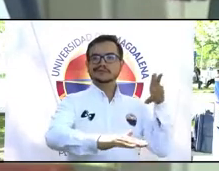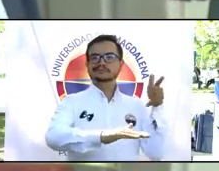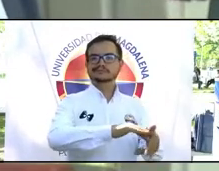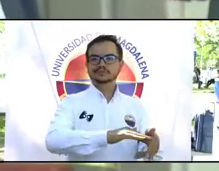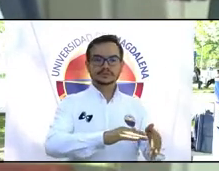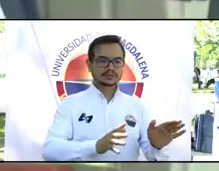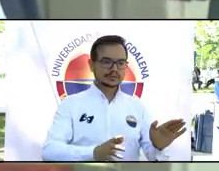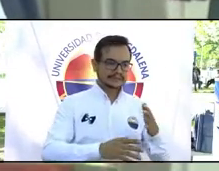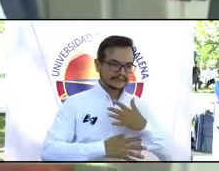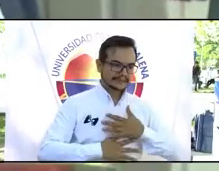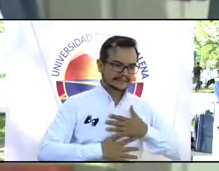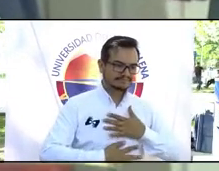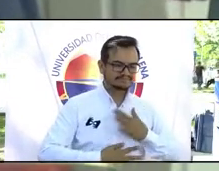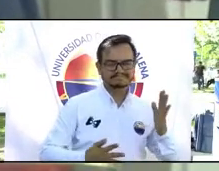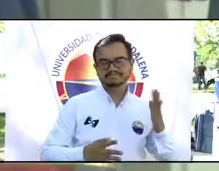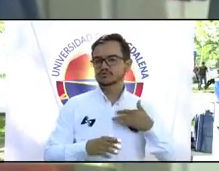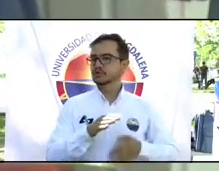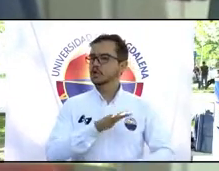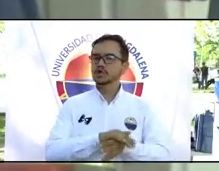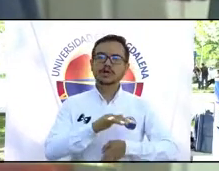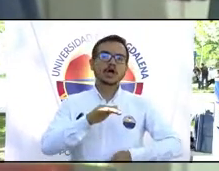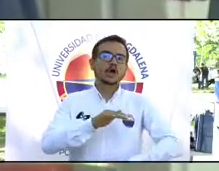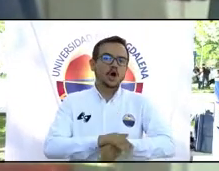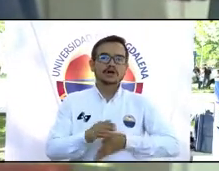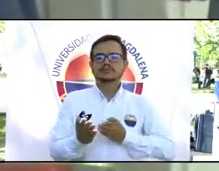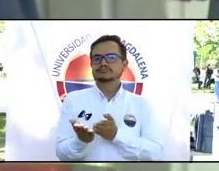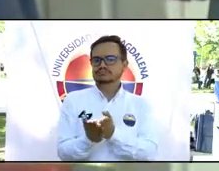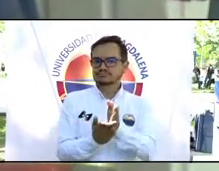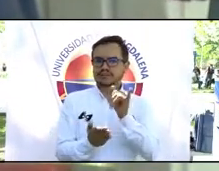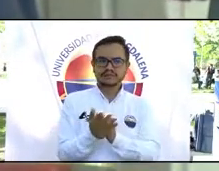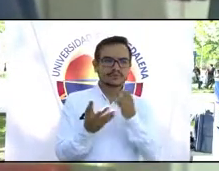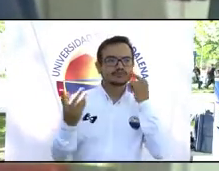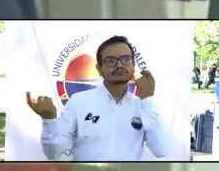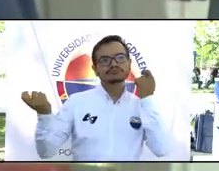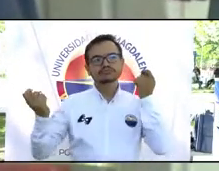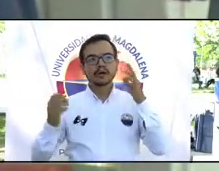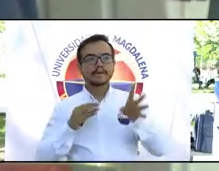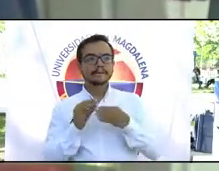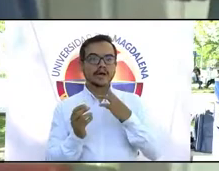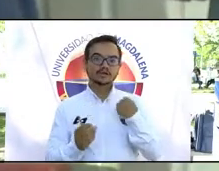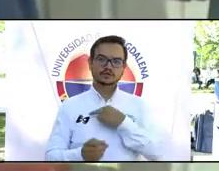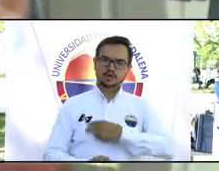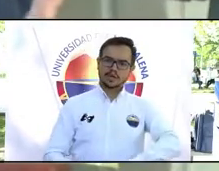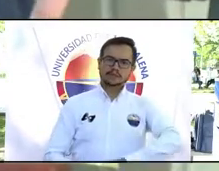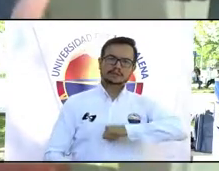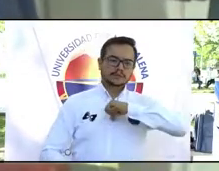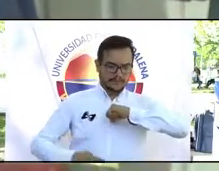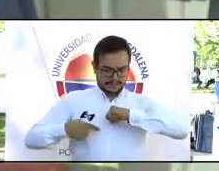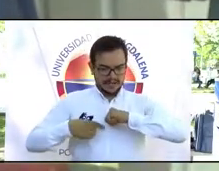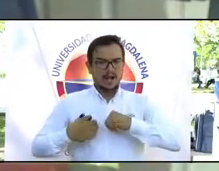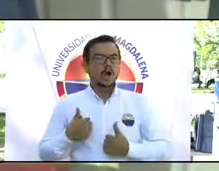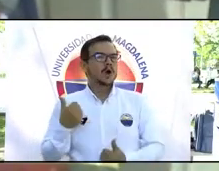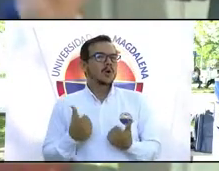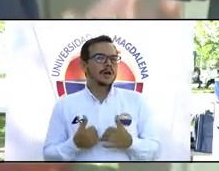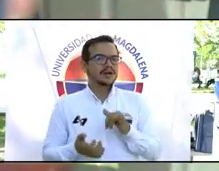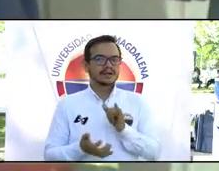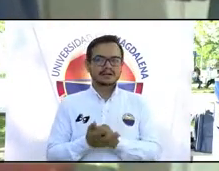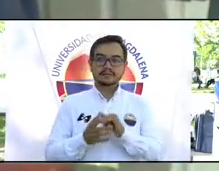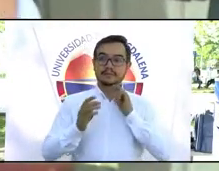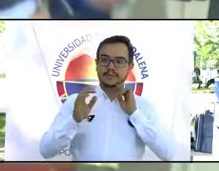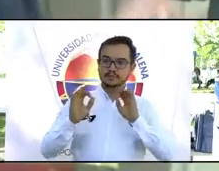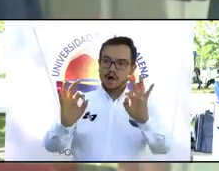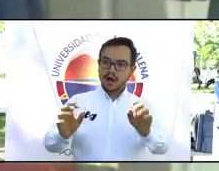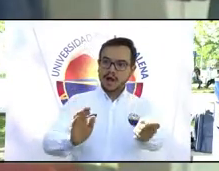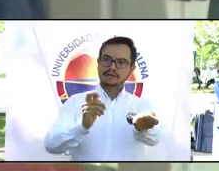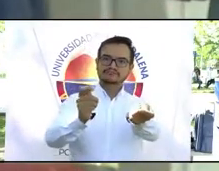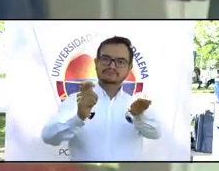a seguir trabajando, dando resultados, buscando rutas para avanzar. Y el mayor orgullo nuestro no es el proceso de acreditación nacional